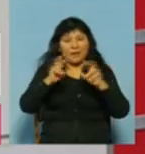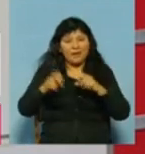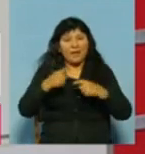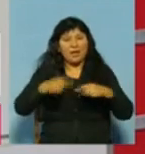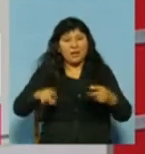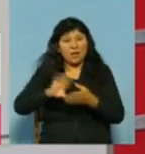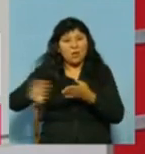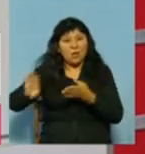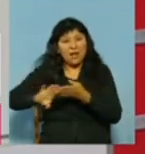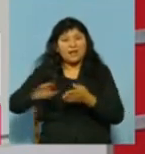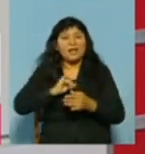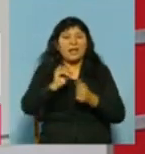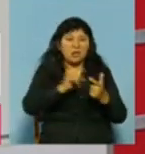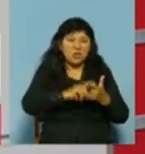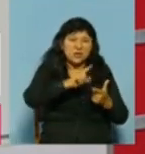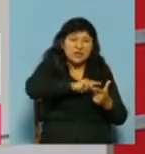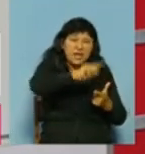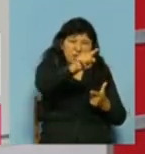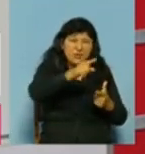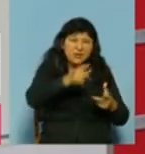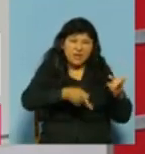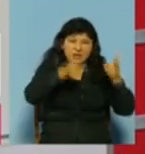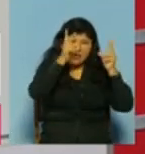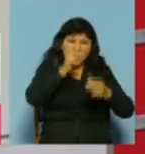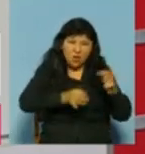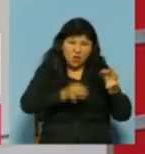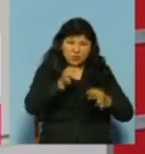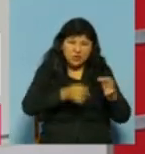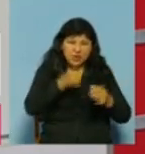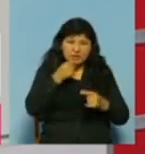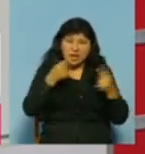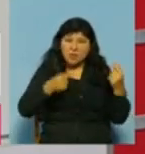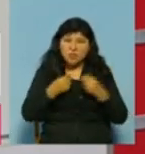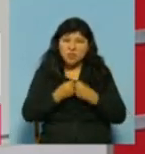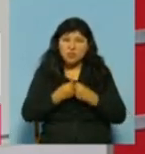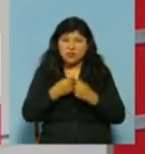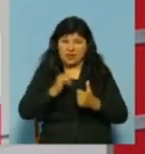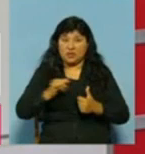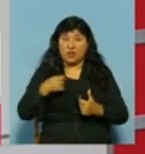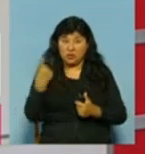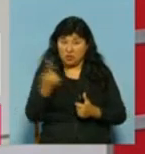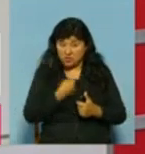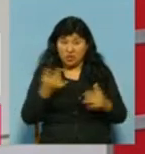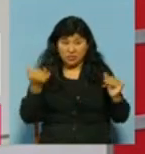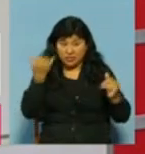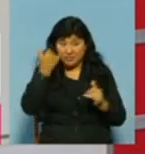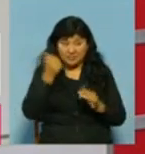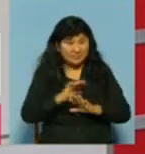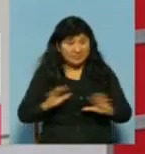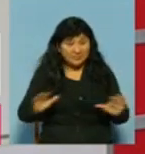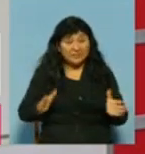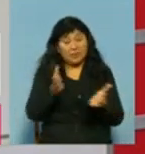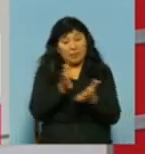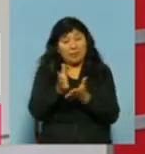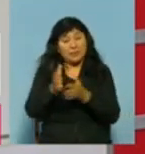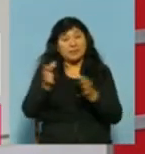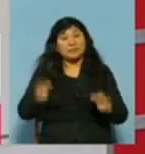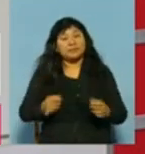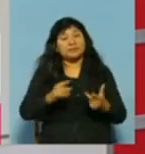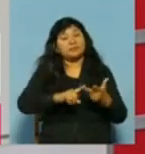Cuentas, del fiscal, del Superior Tribunal de Justicia, hubo denuncias también al Ministerio Público de